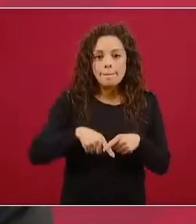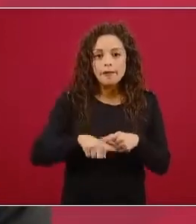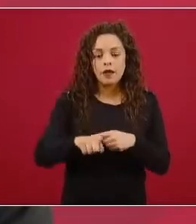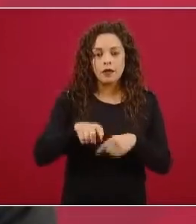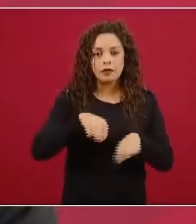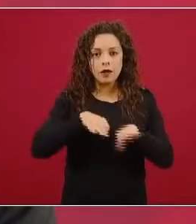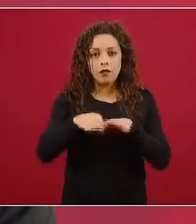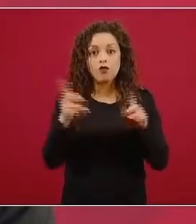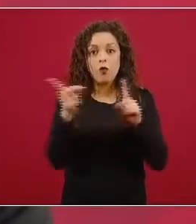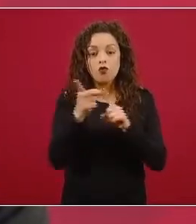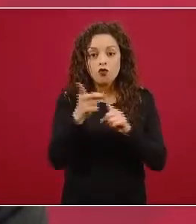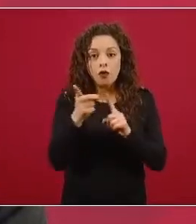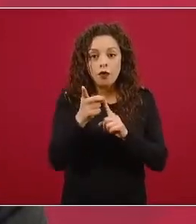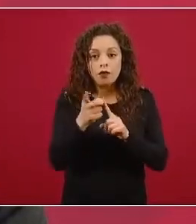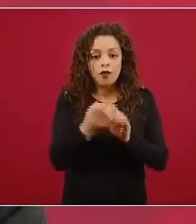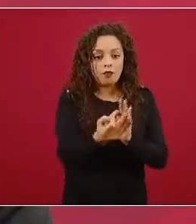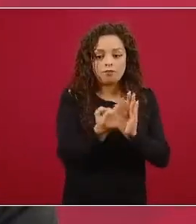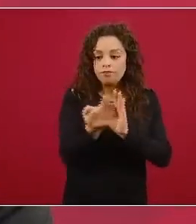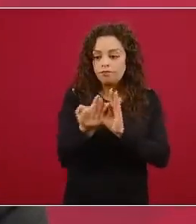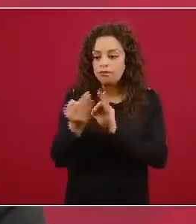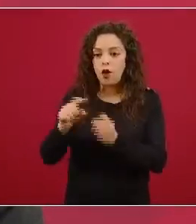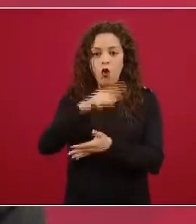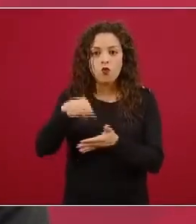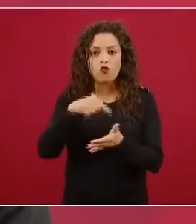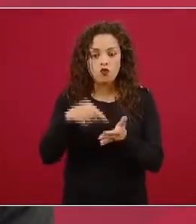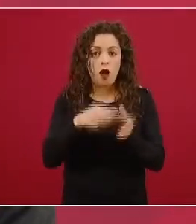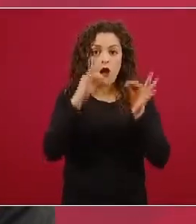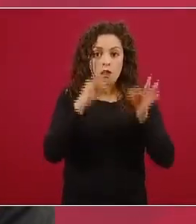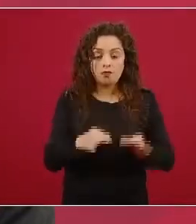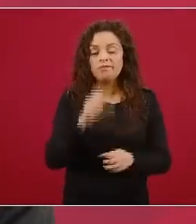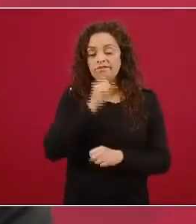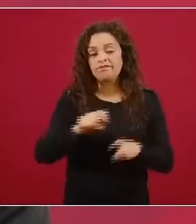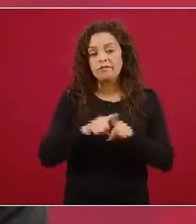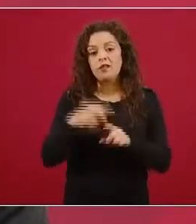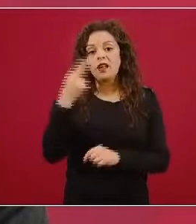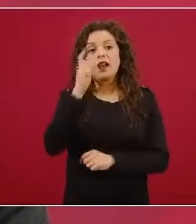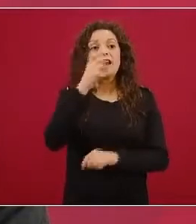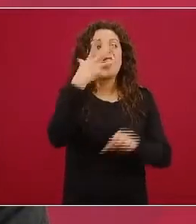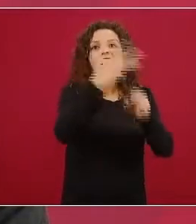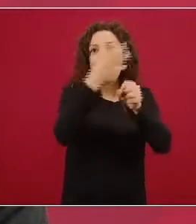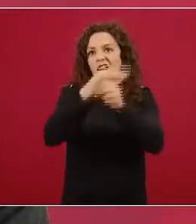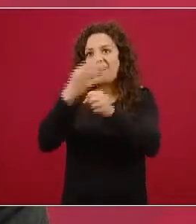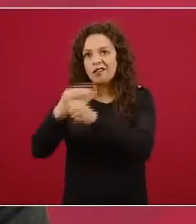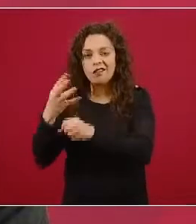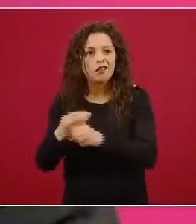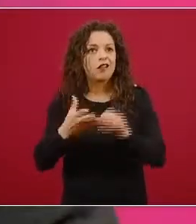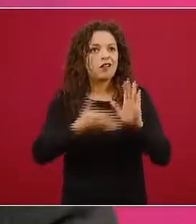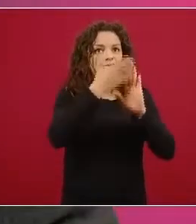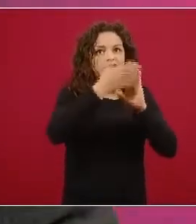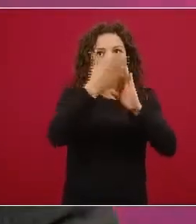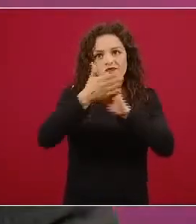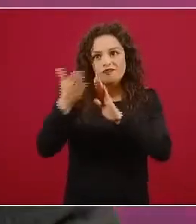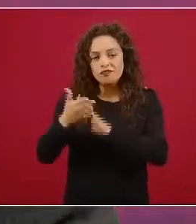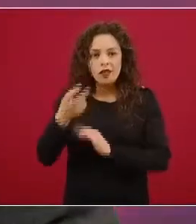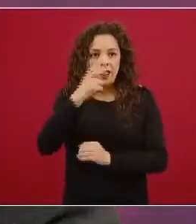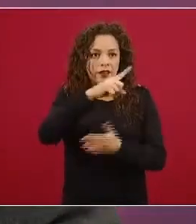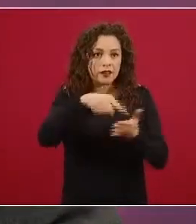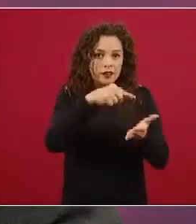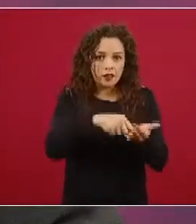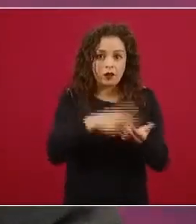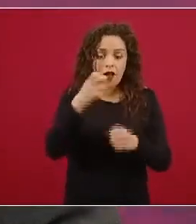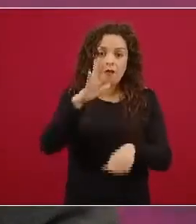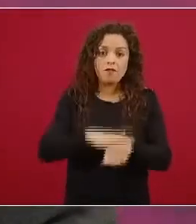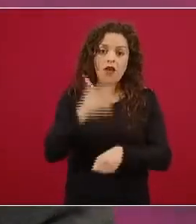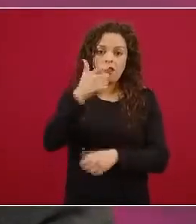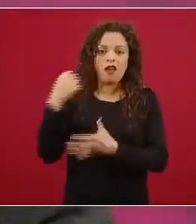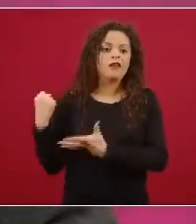posible, donde haya instalaciones apropiadas. También hay que invertir en la remodelación y mantenimiento de esas instalaciones. Es otra de